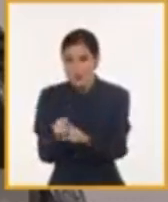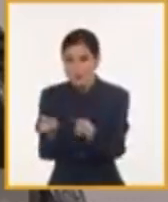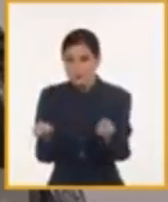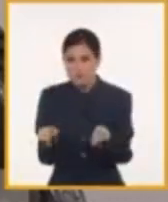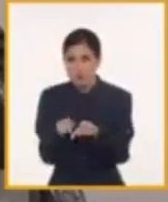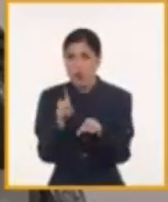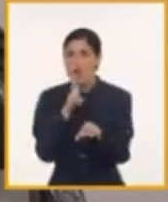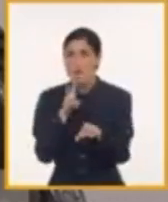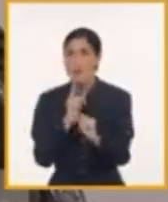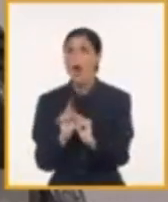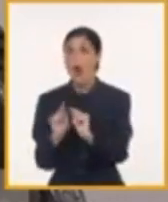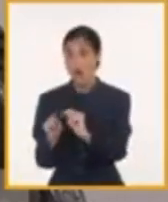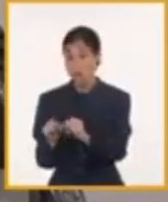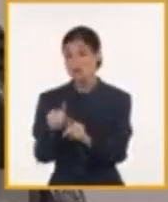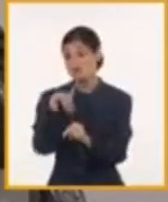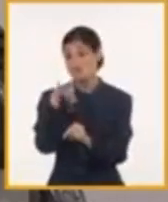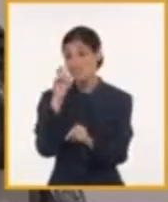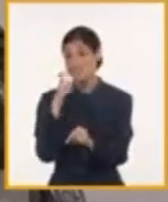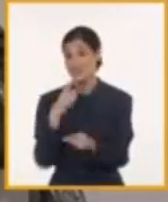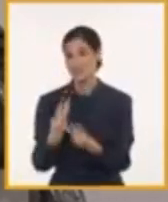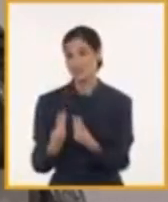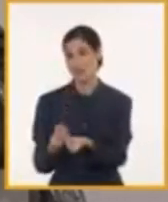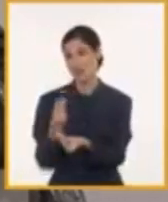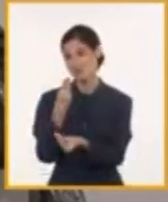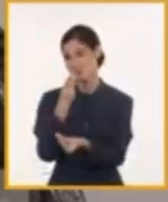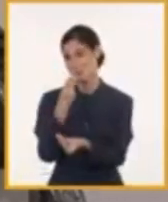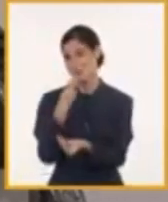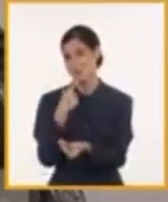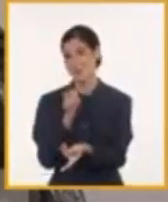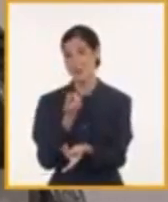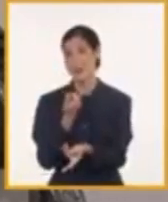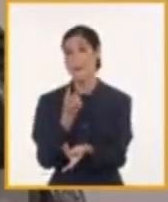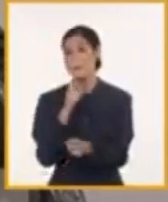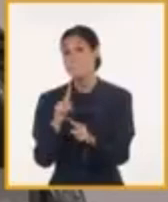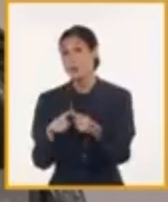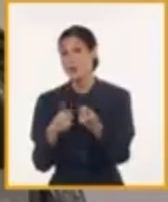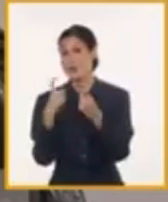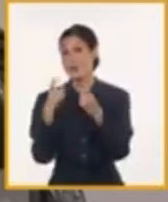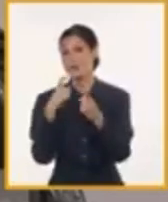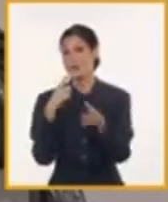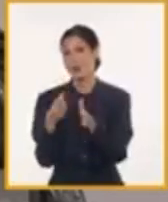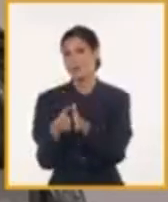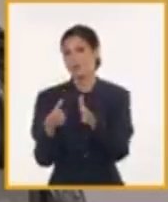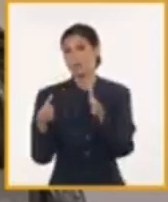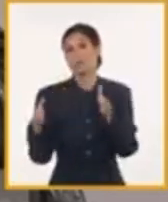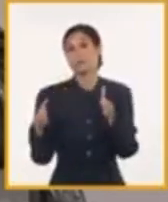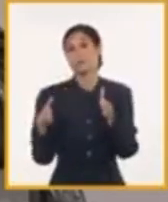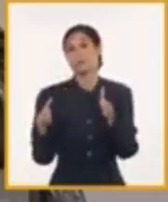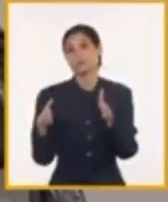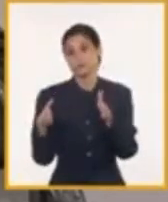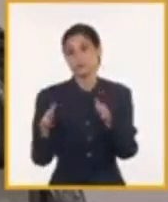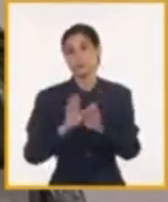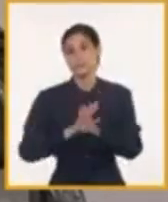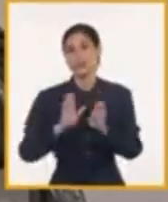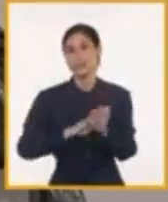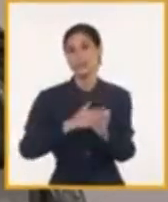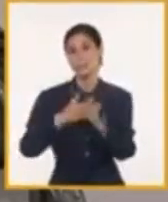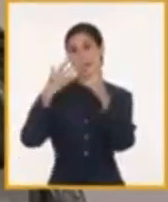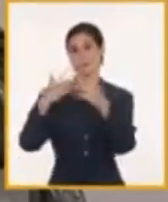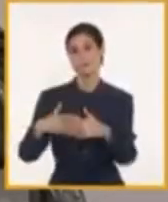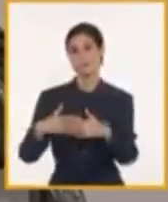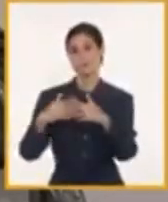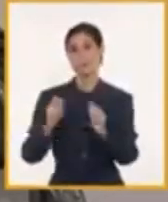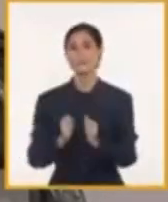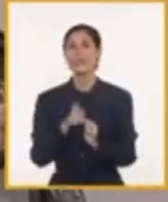un cultivo muy noble. Como no lleva alimentación, los costos solo se concentran en la producción del alevín, el traslado